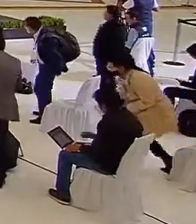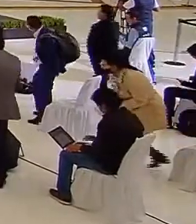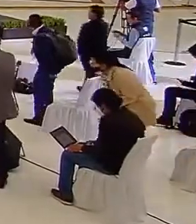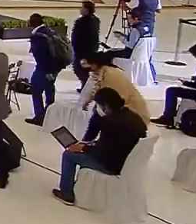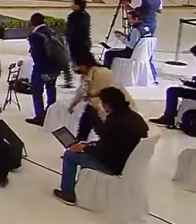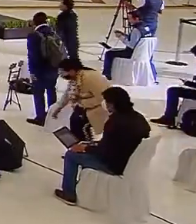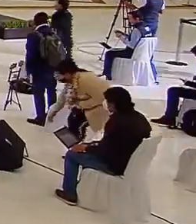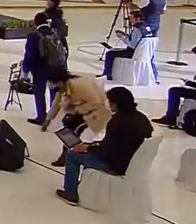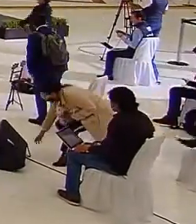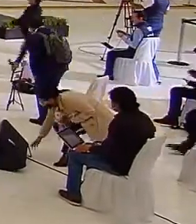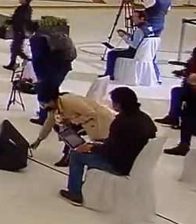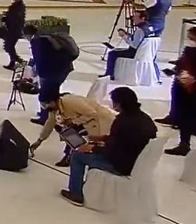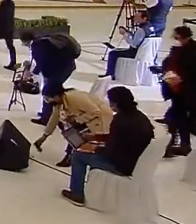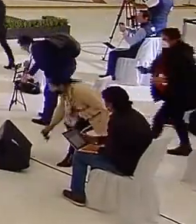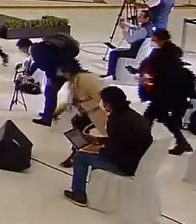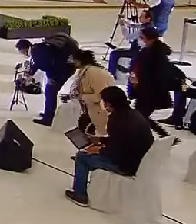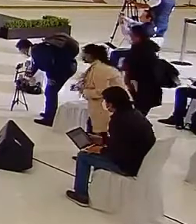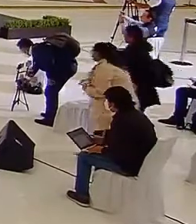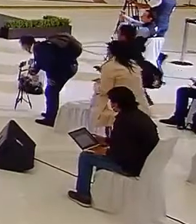Tómense la foto ahí.